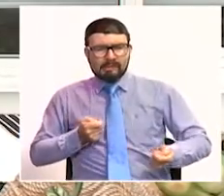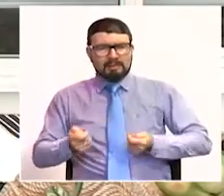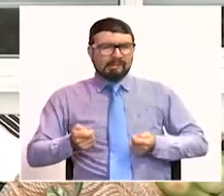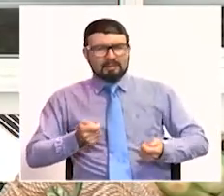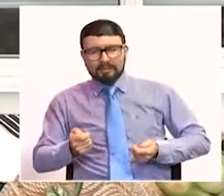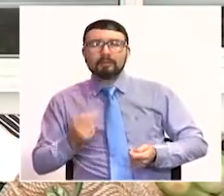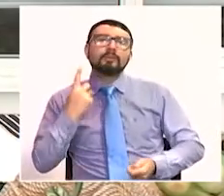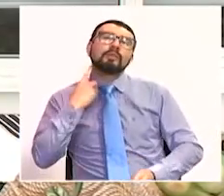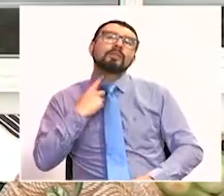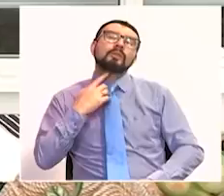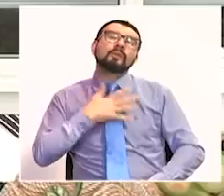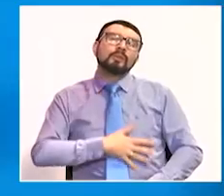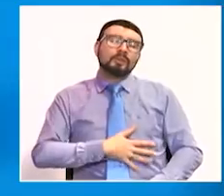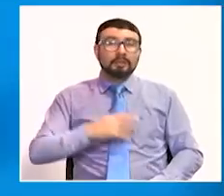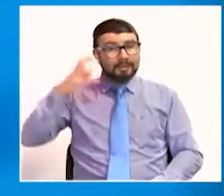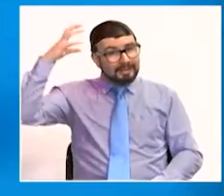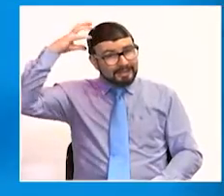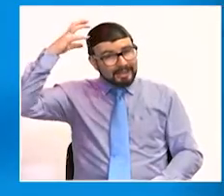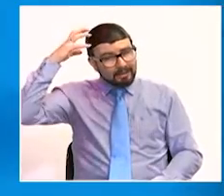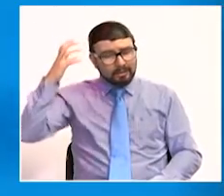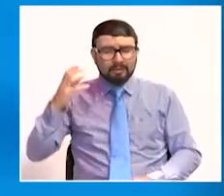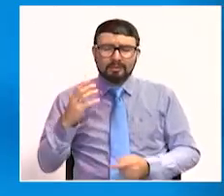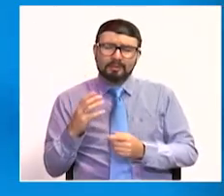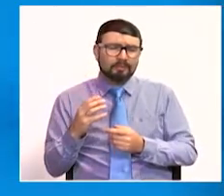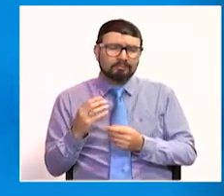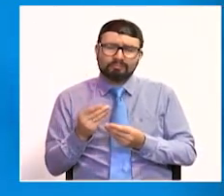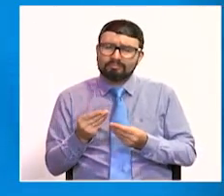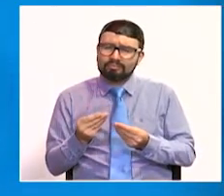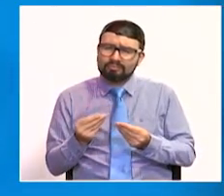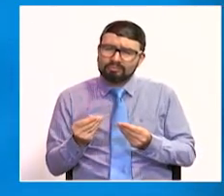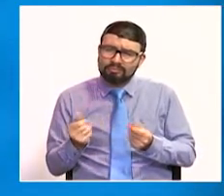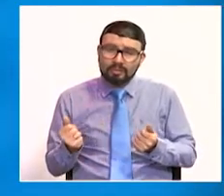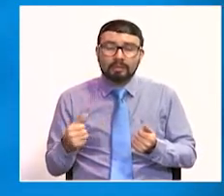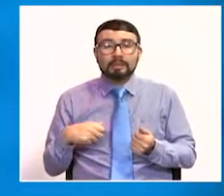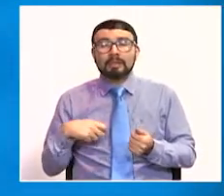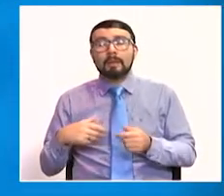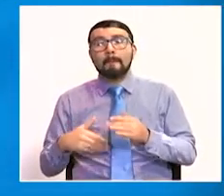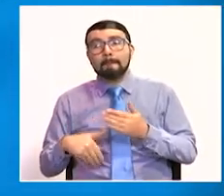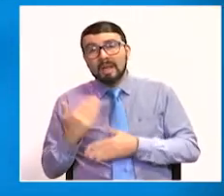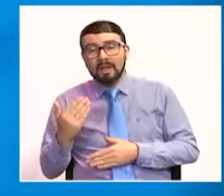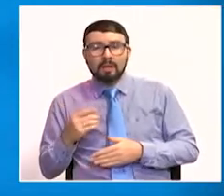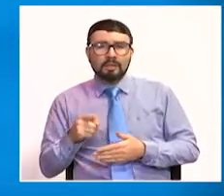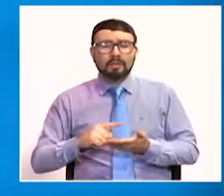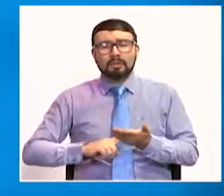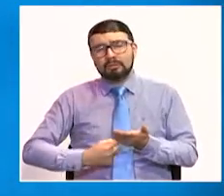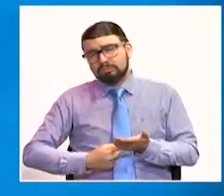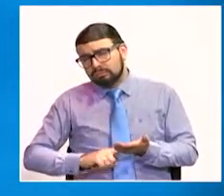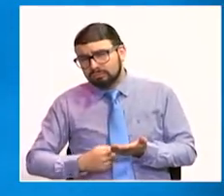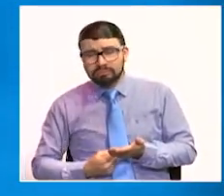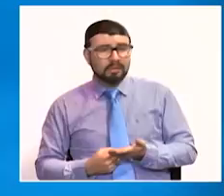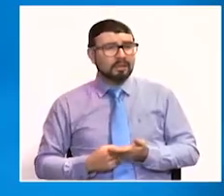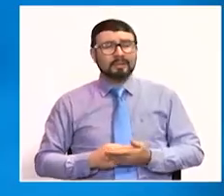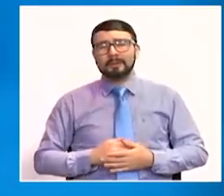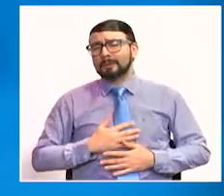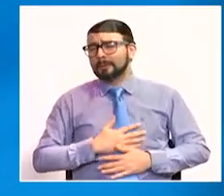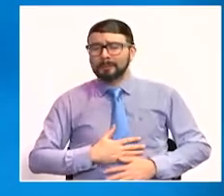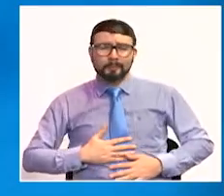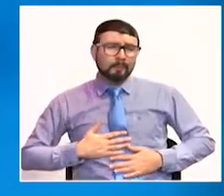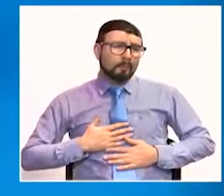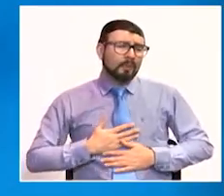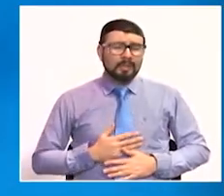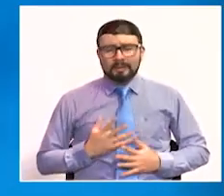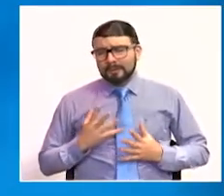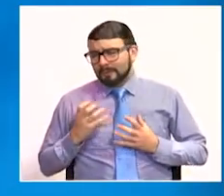y el desgaste cerebral. Y ahí entonces empiezan problemas como el insomnio, la fatiga, el estrés,